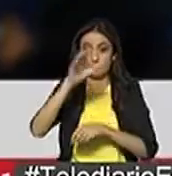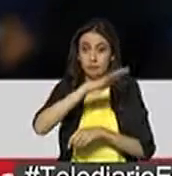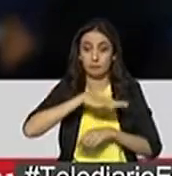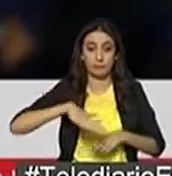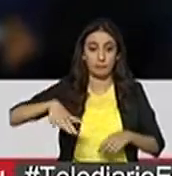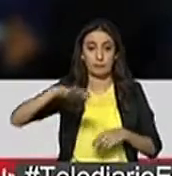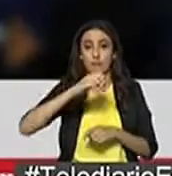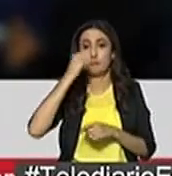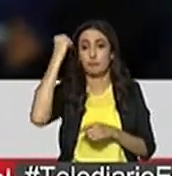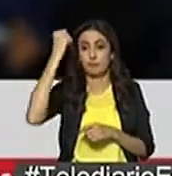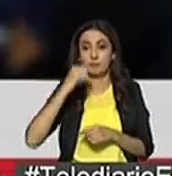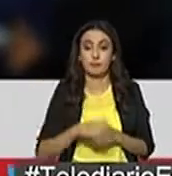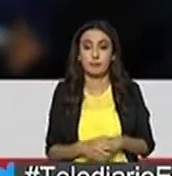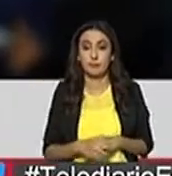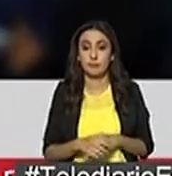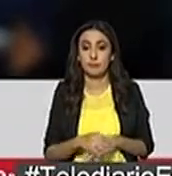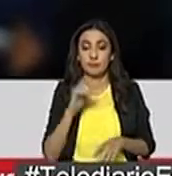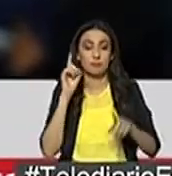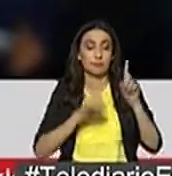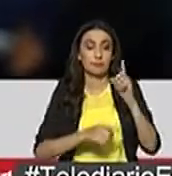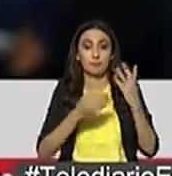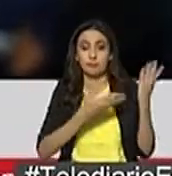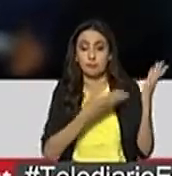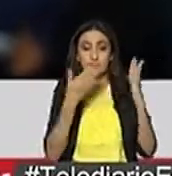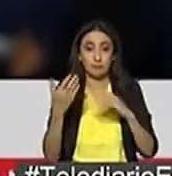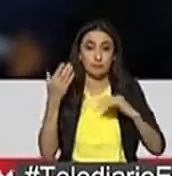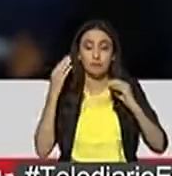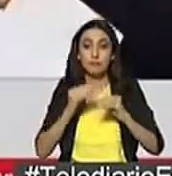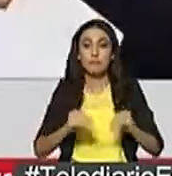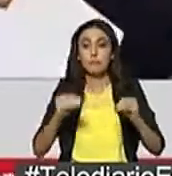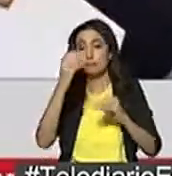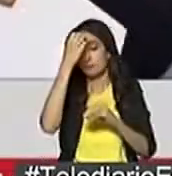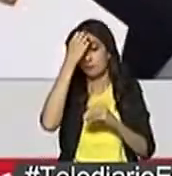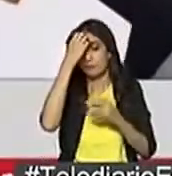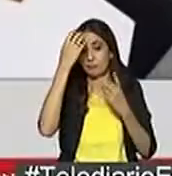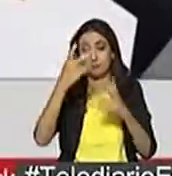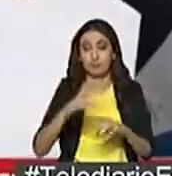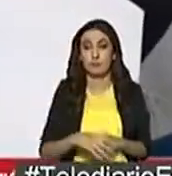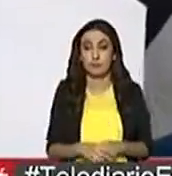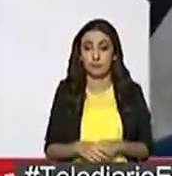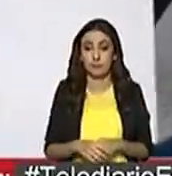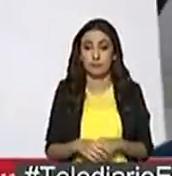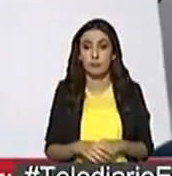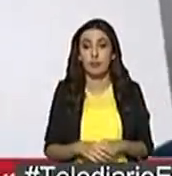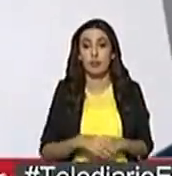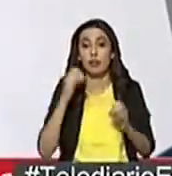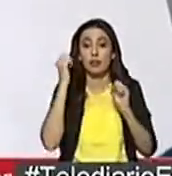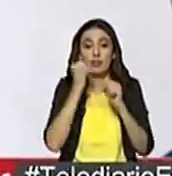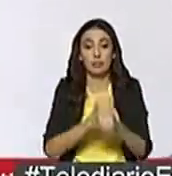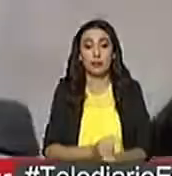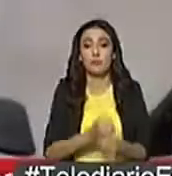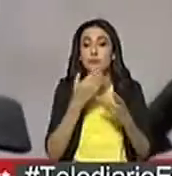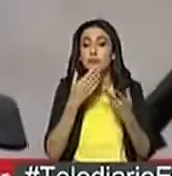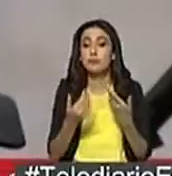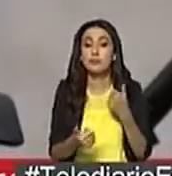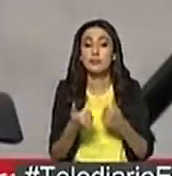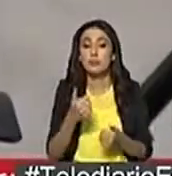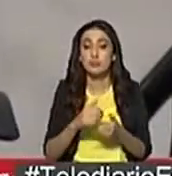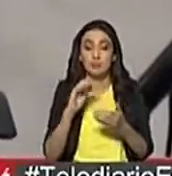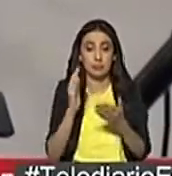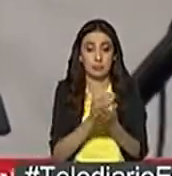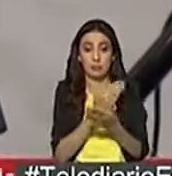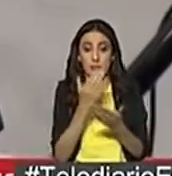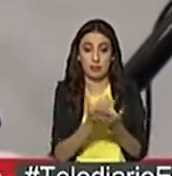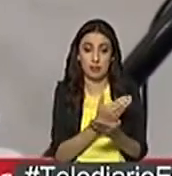sus derechos, en este caso lo que es la educación. La Fundación Sin Fines de Lucro, Change Inspiration, trabaja